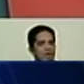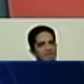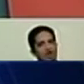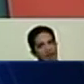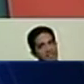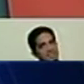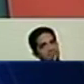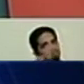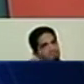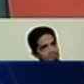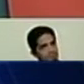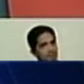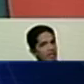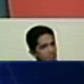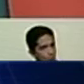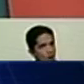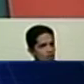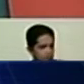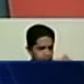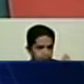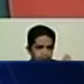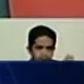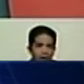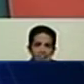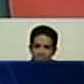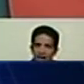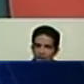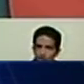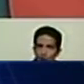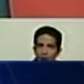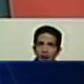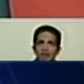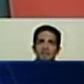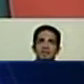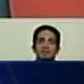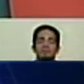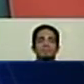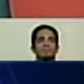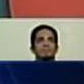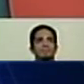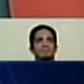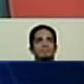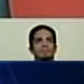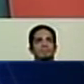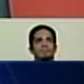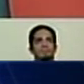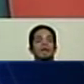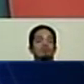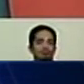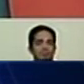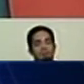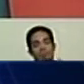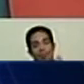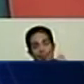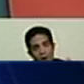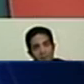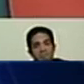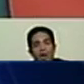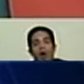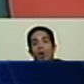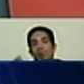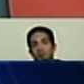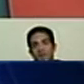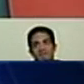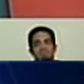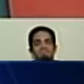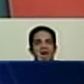protocolos internacionales previstos en el derecho internacional marítimo para estos casos. Así que muestra una vez más la